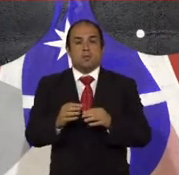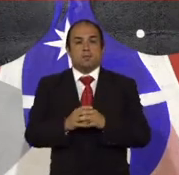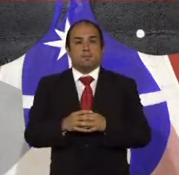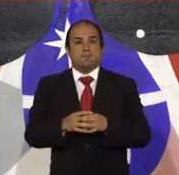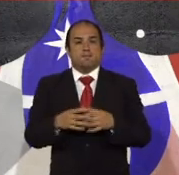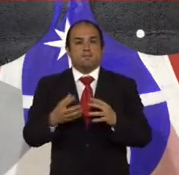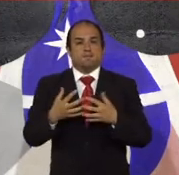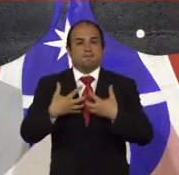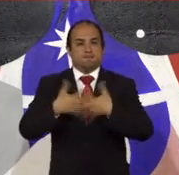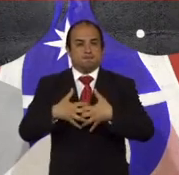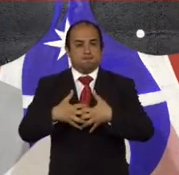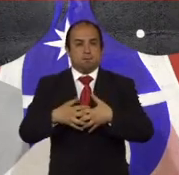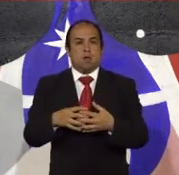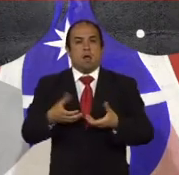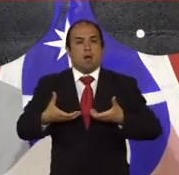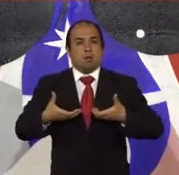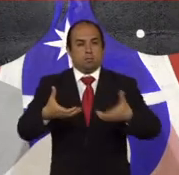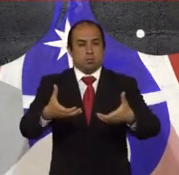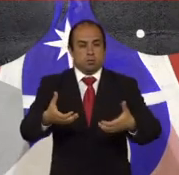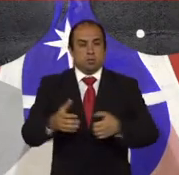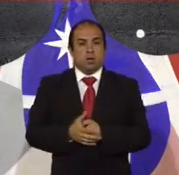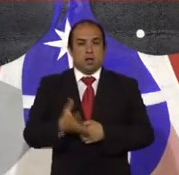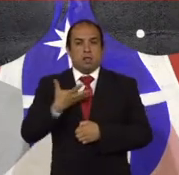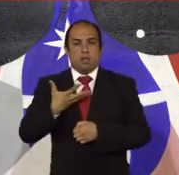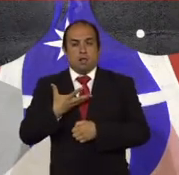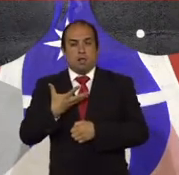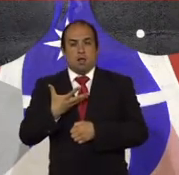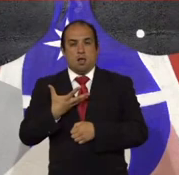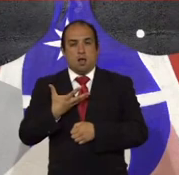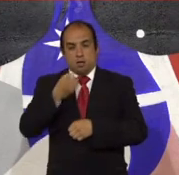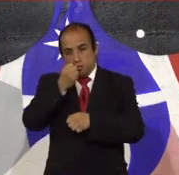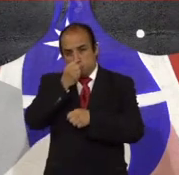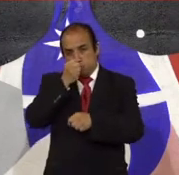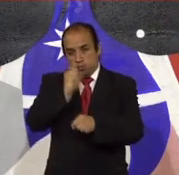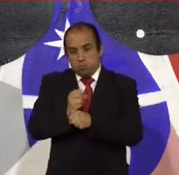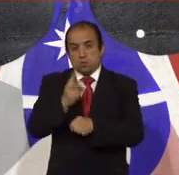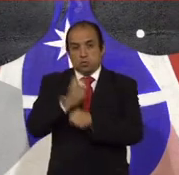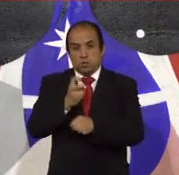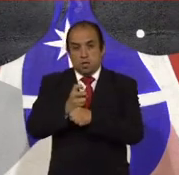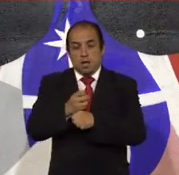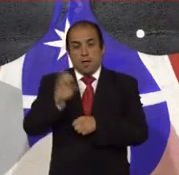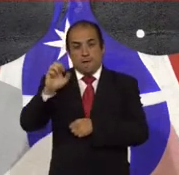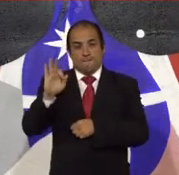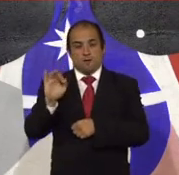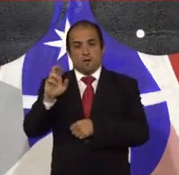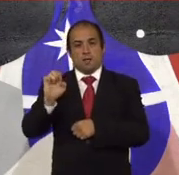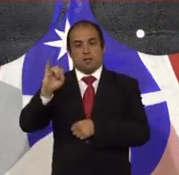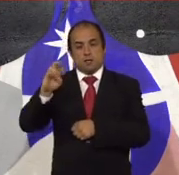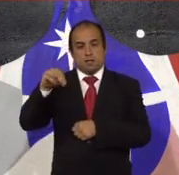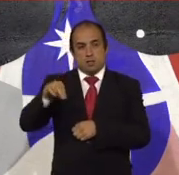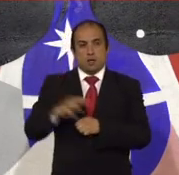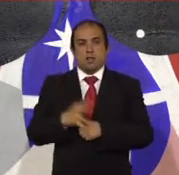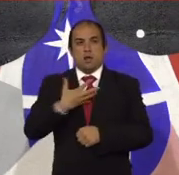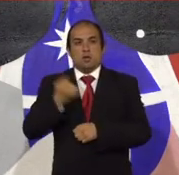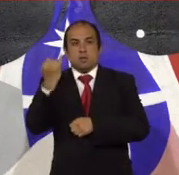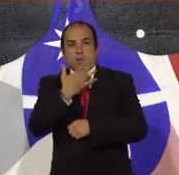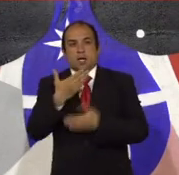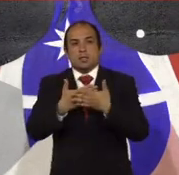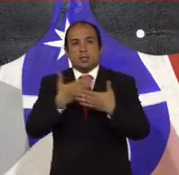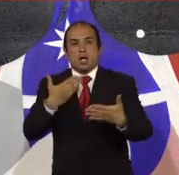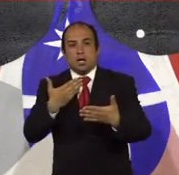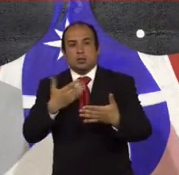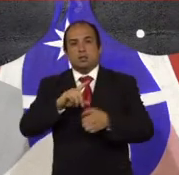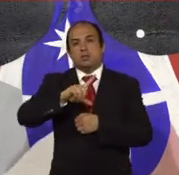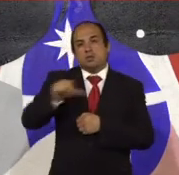directores, que están bajo la dirección del subsecretario, Efraín Morales. Aquí están algunas imágenes del antes y